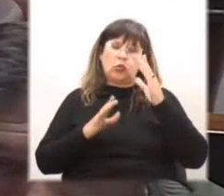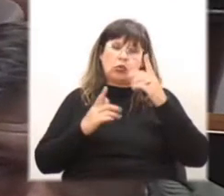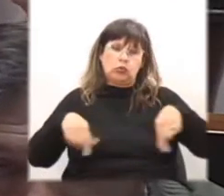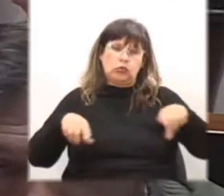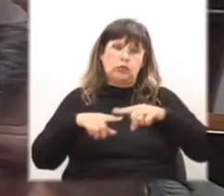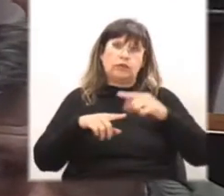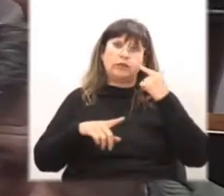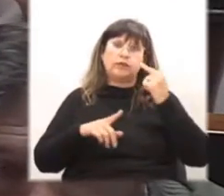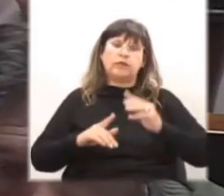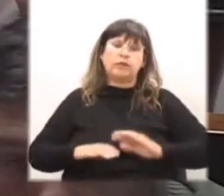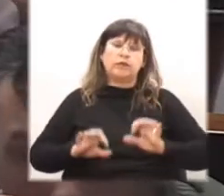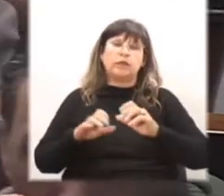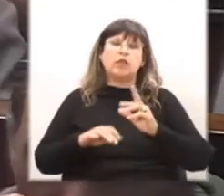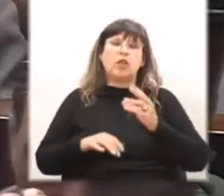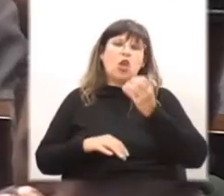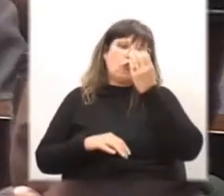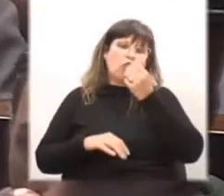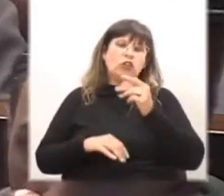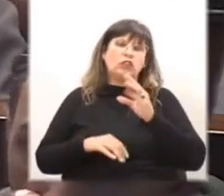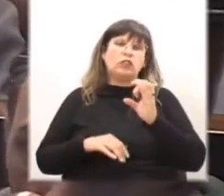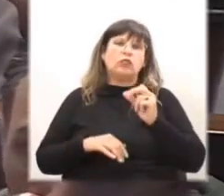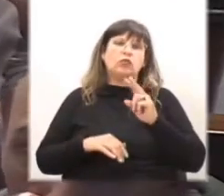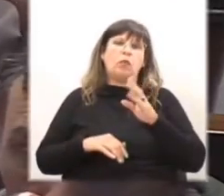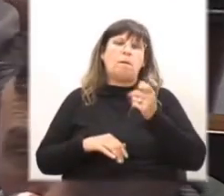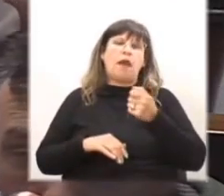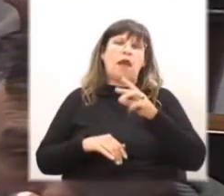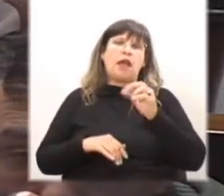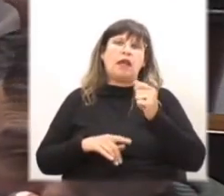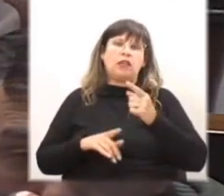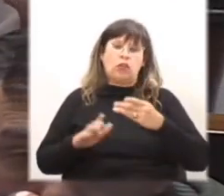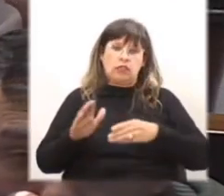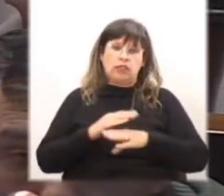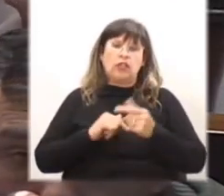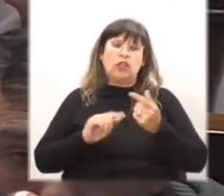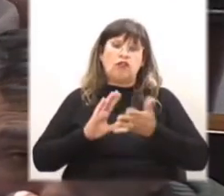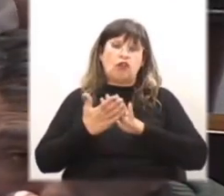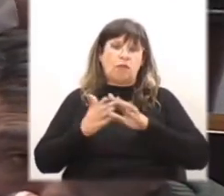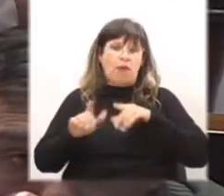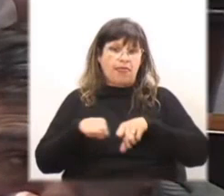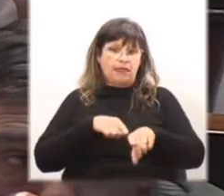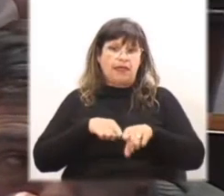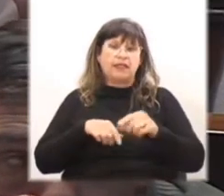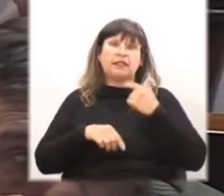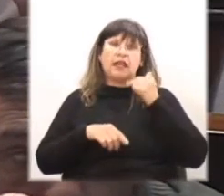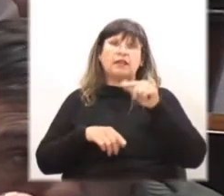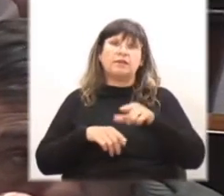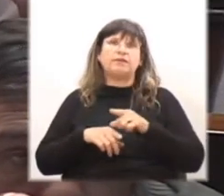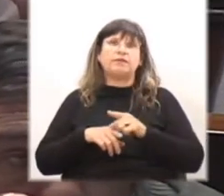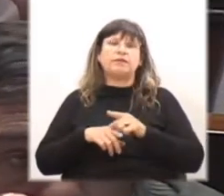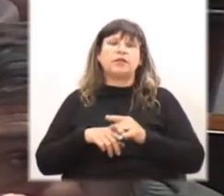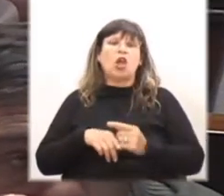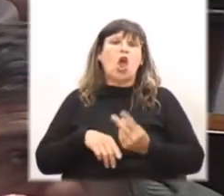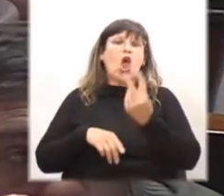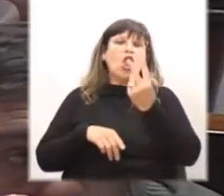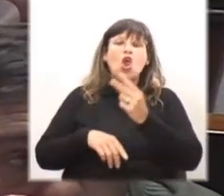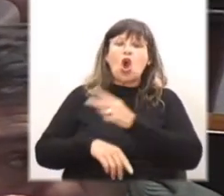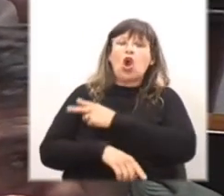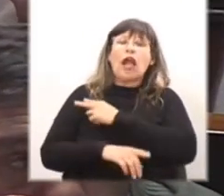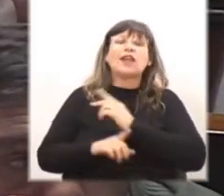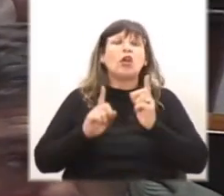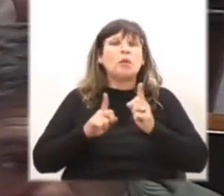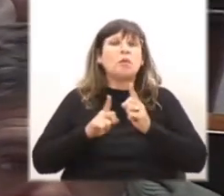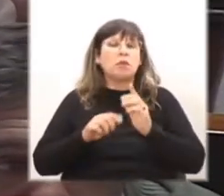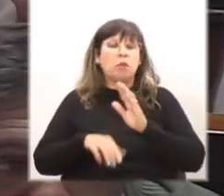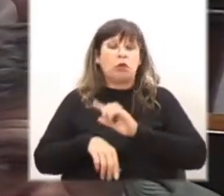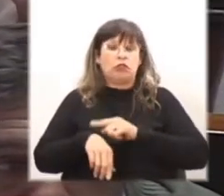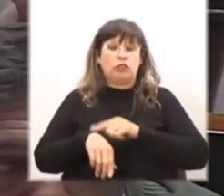funcionaria Florencia Zuparo, quien entendemos ingresó de manera directa llegó a ostentar 2 cargos al mismo tiempo